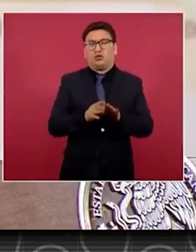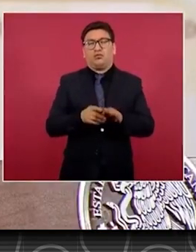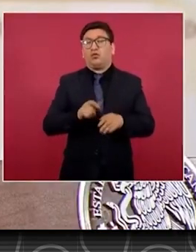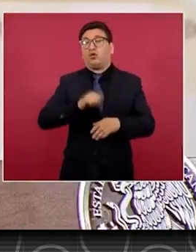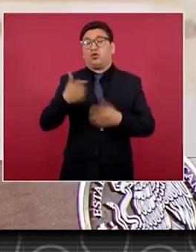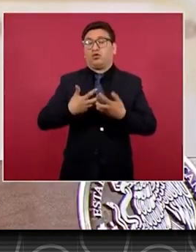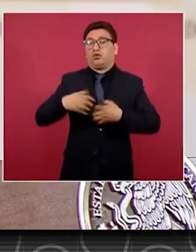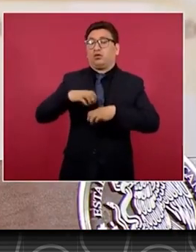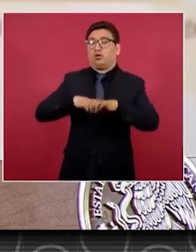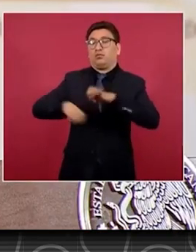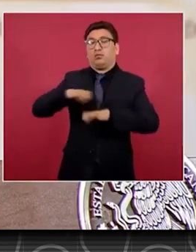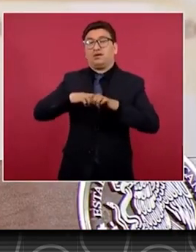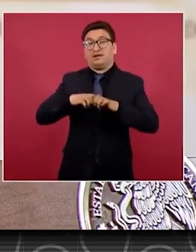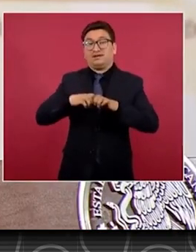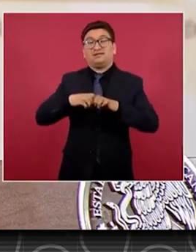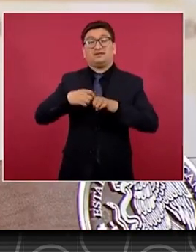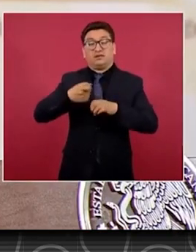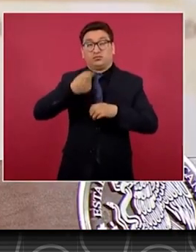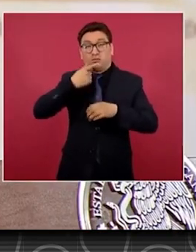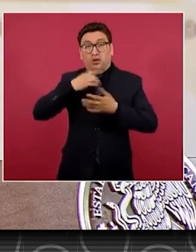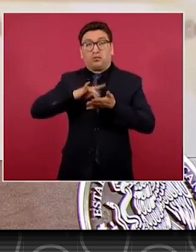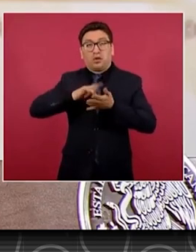empresas que antes distribuían